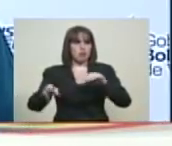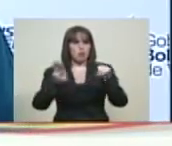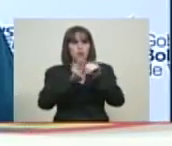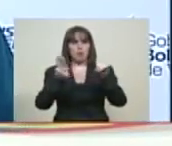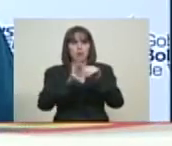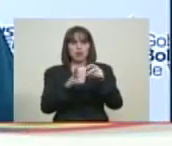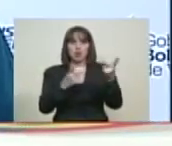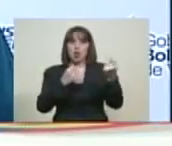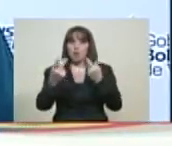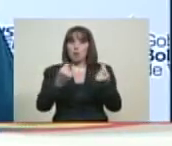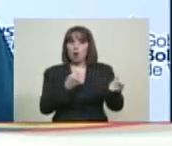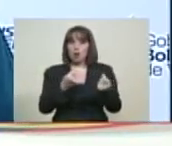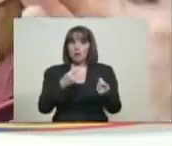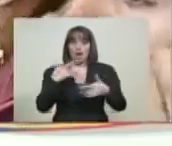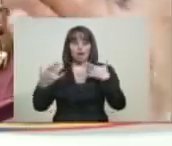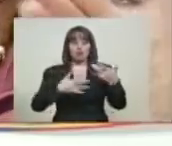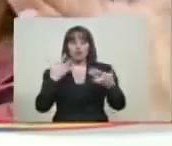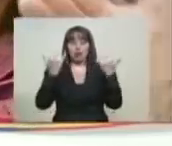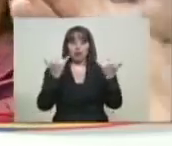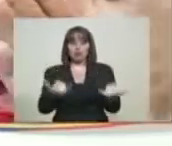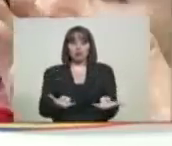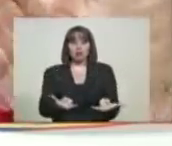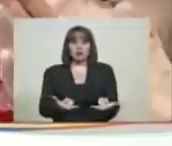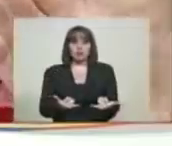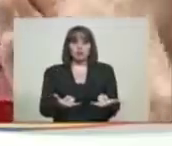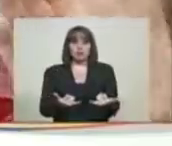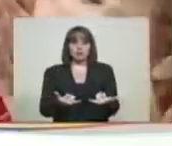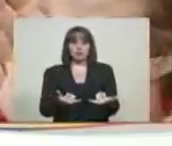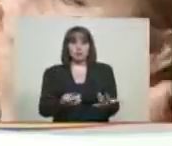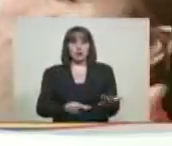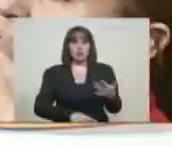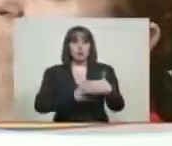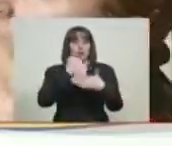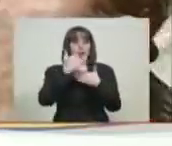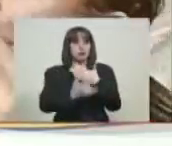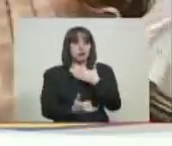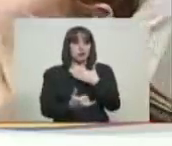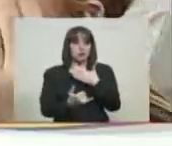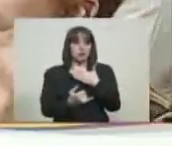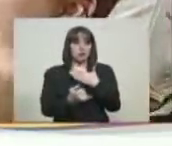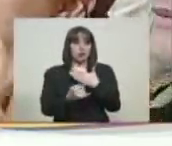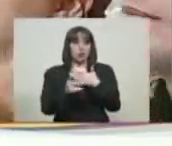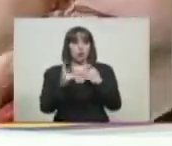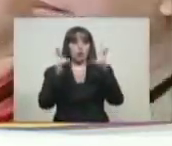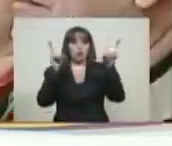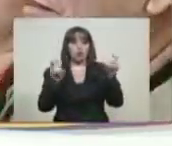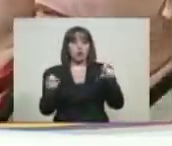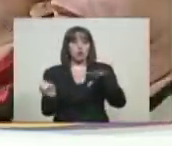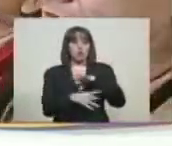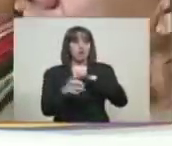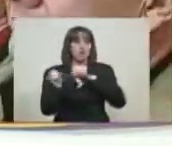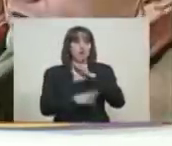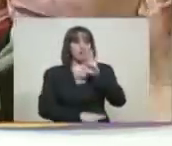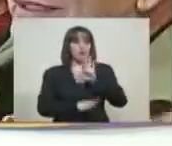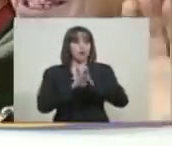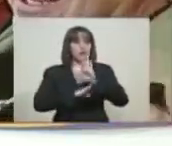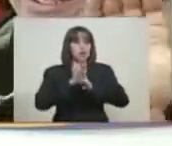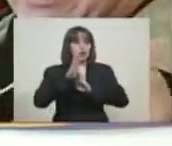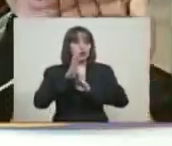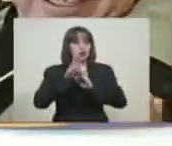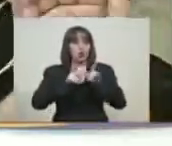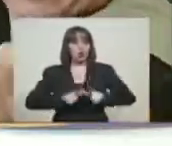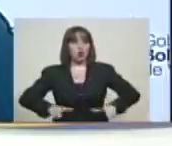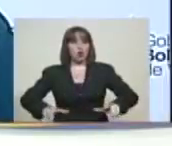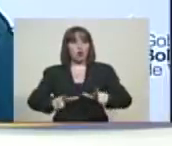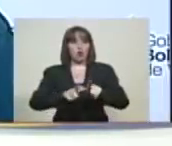en petro a ser activado de inmediato en base a proyectos un nuevo fondo de desarrollo local